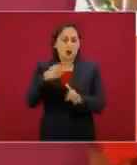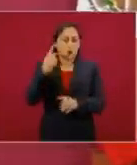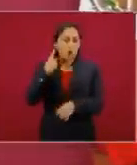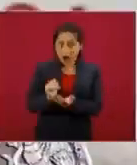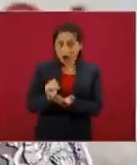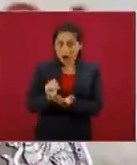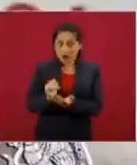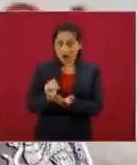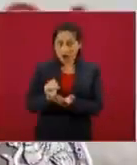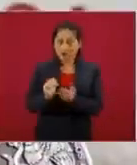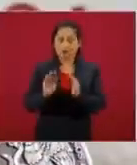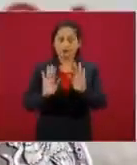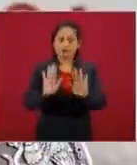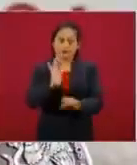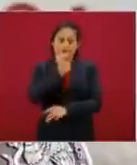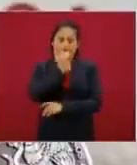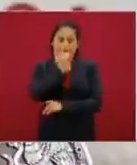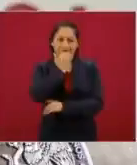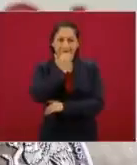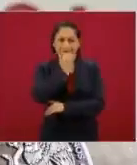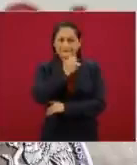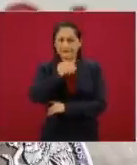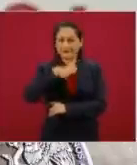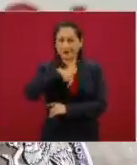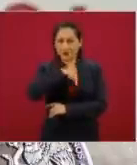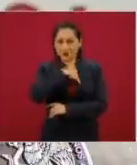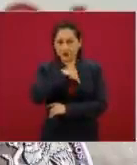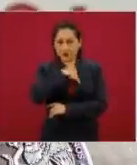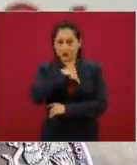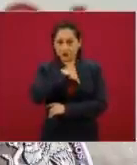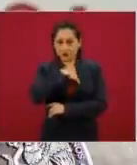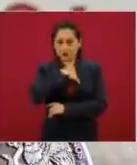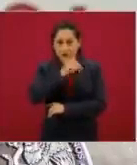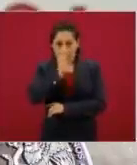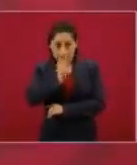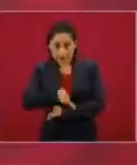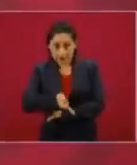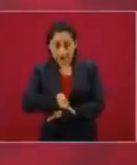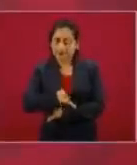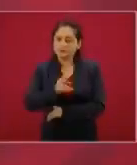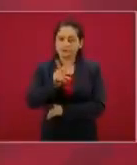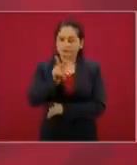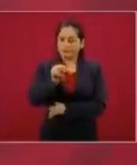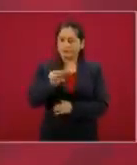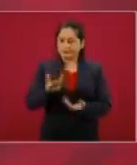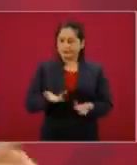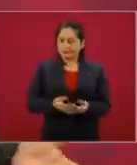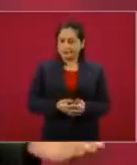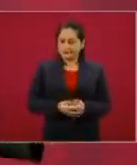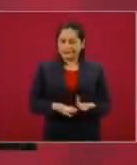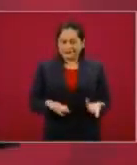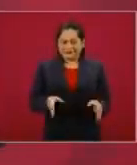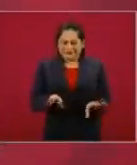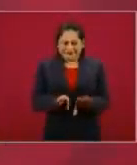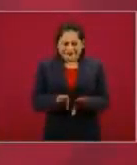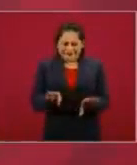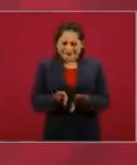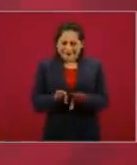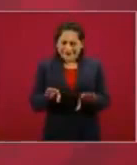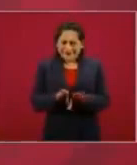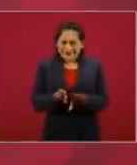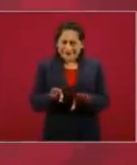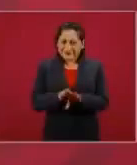personas para poder operar digamos que lo que interesaba la organización era enfatizar en este aspecto de